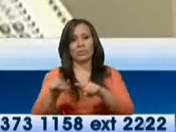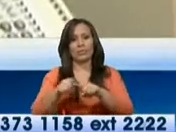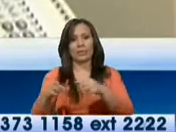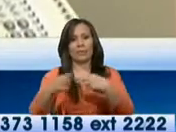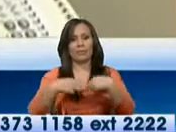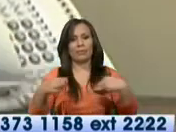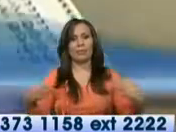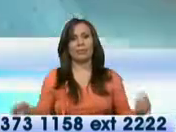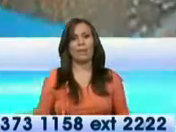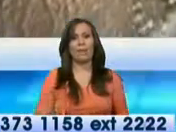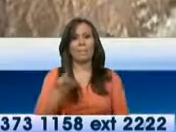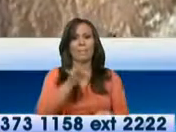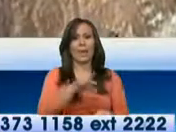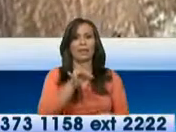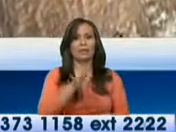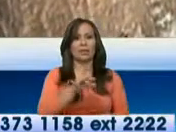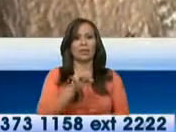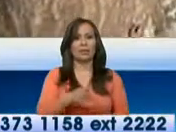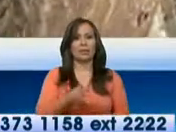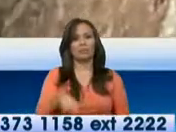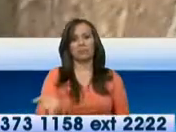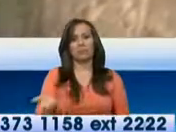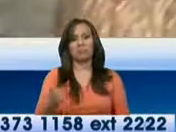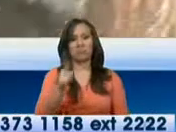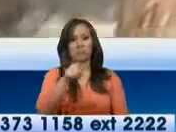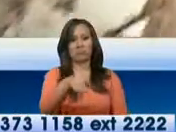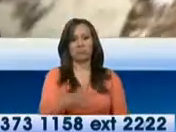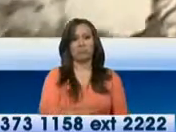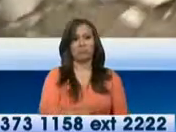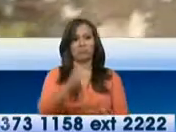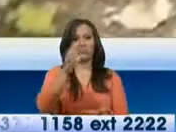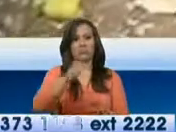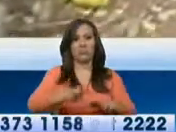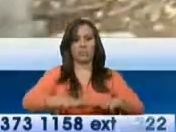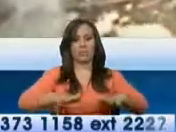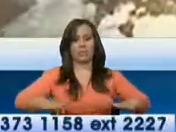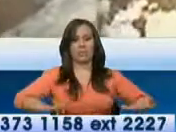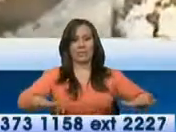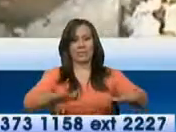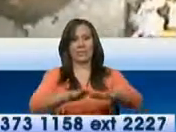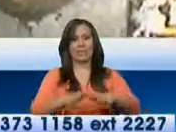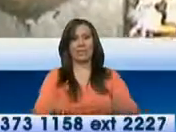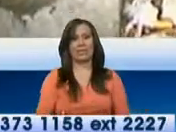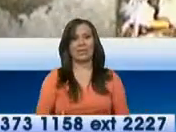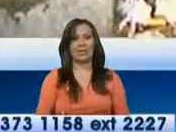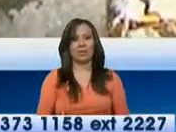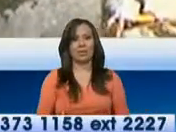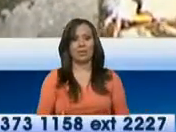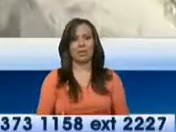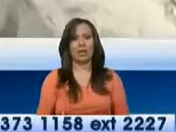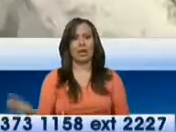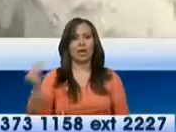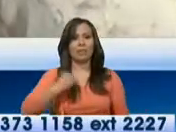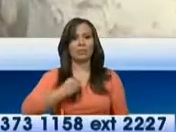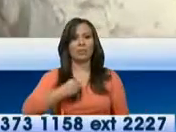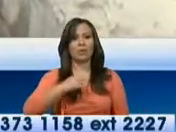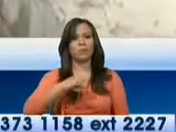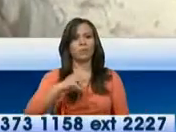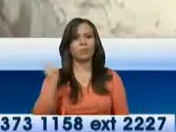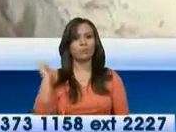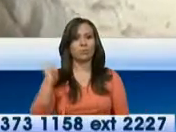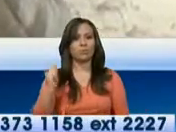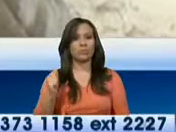ejemplo, el plástico. Otro ejemplo, estos bloques de cemento que van al pie de los árboles, según Matamoros, son hurtados y